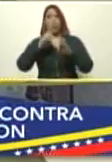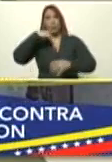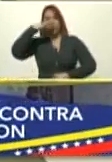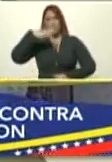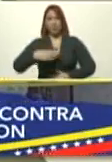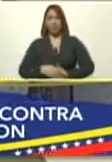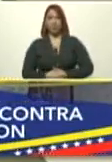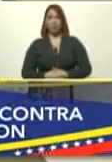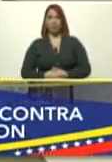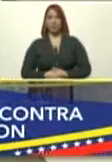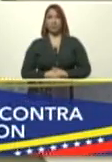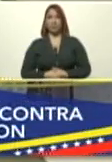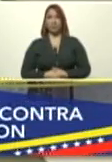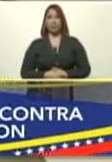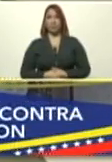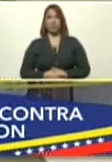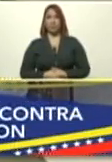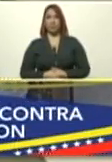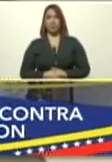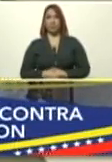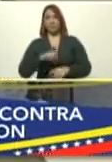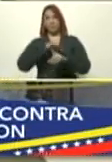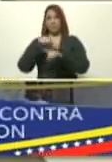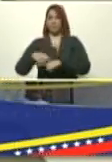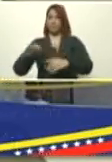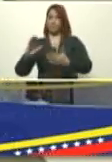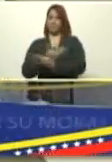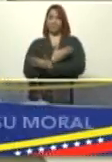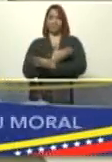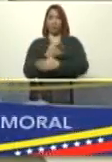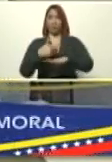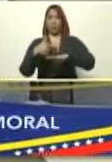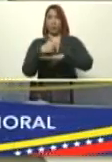Cívico-Militar y fue derrocado el gobierno.